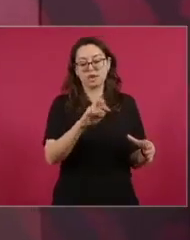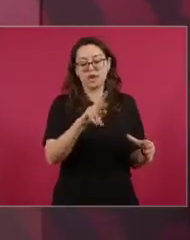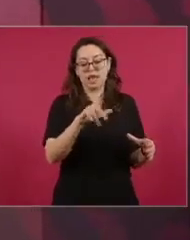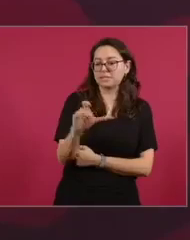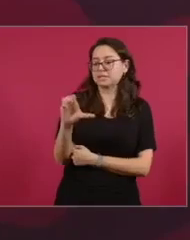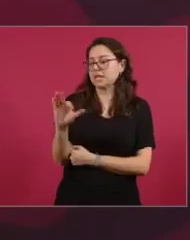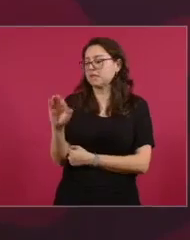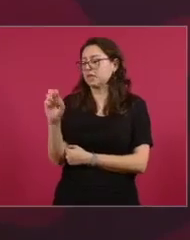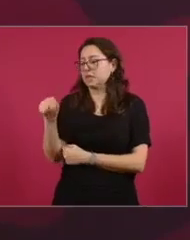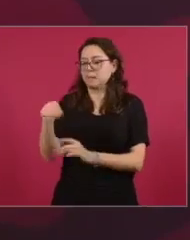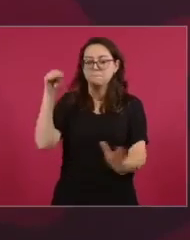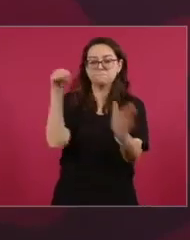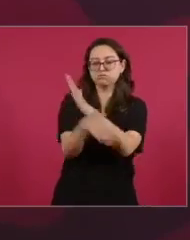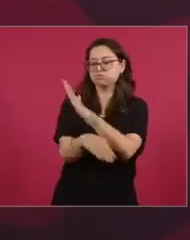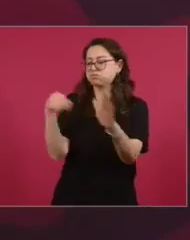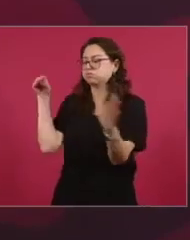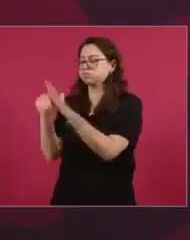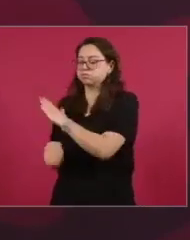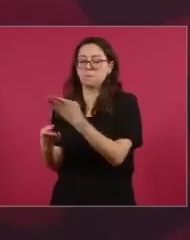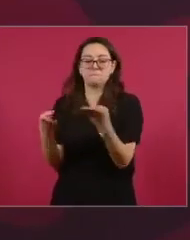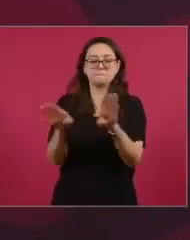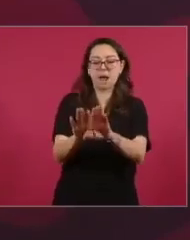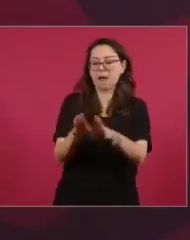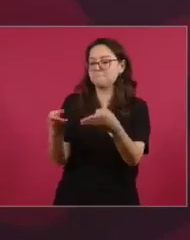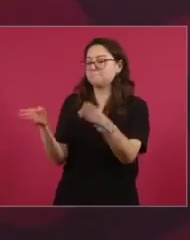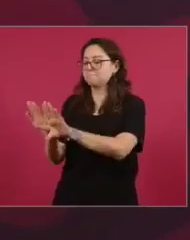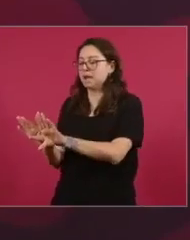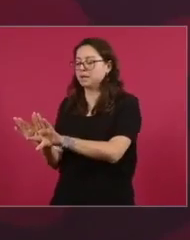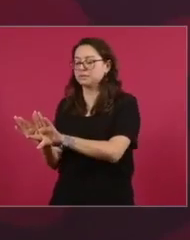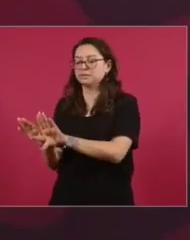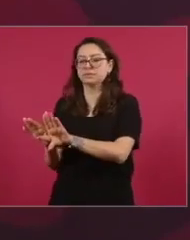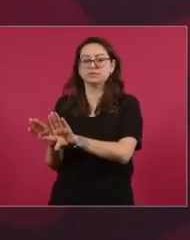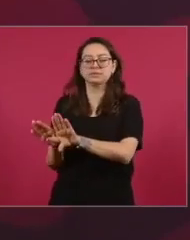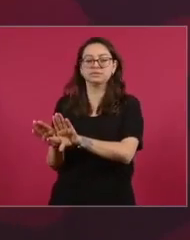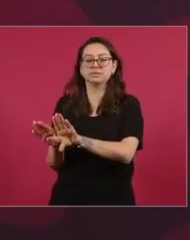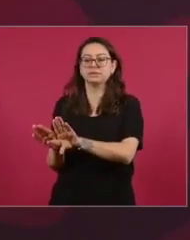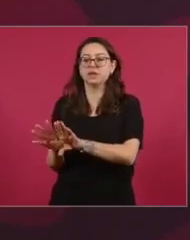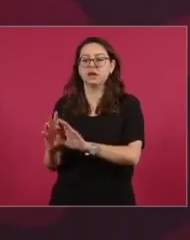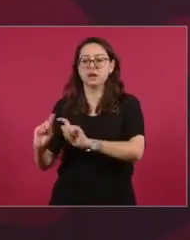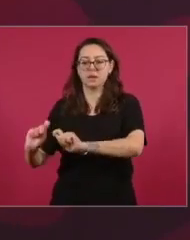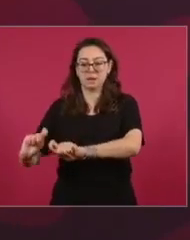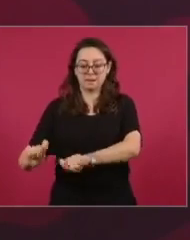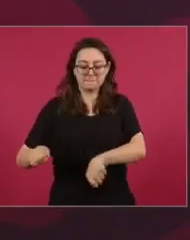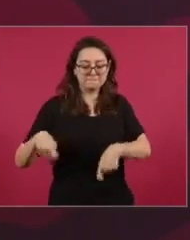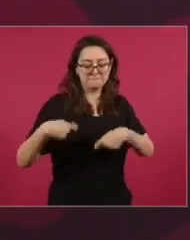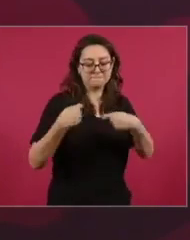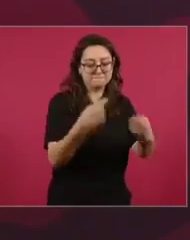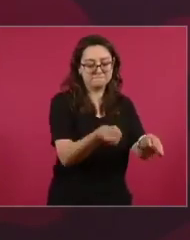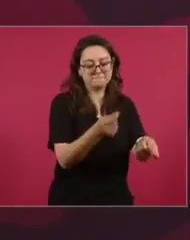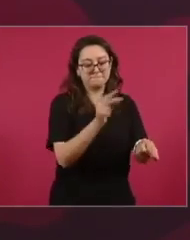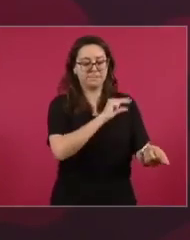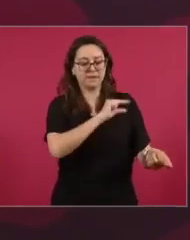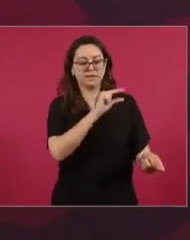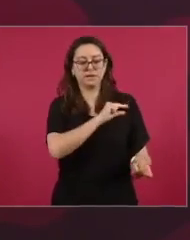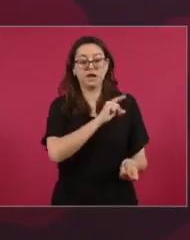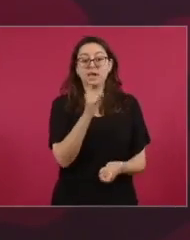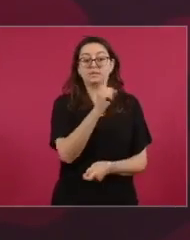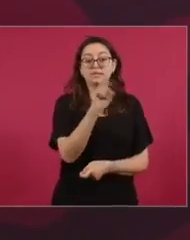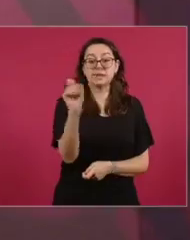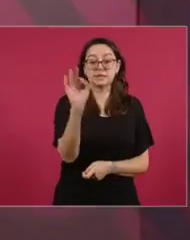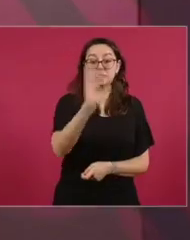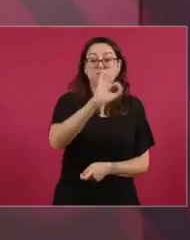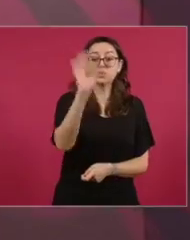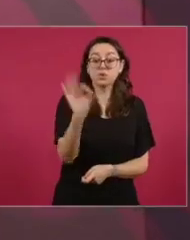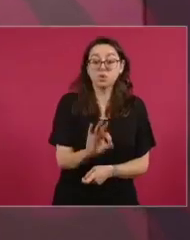todo. Si hubiésemos nosotros continuado por ese camino,